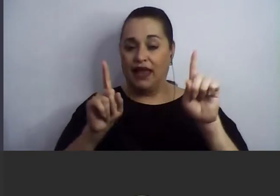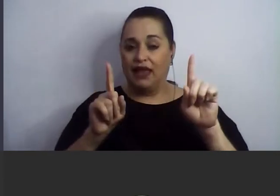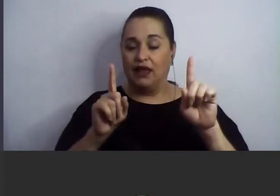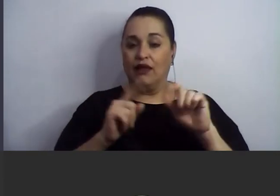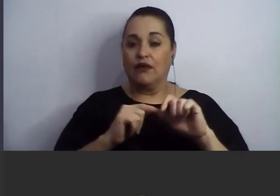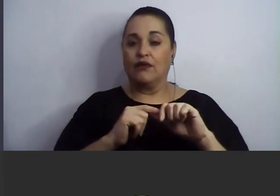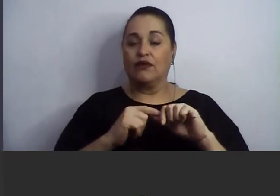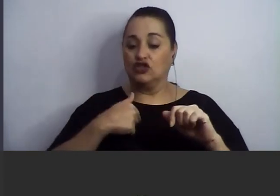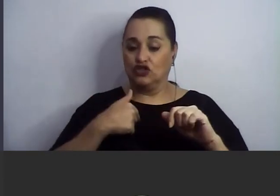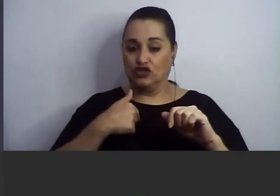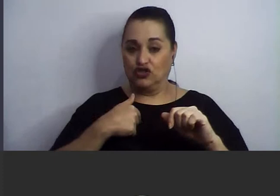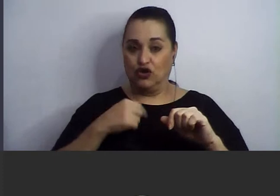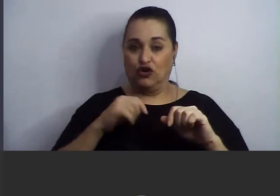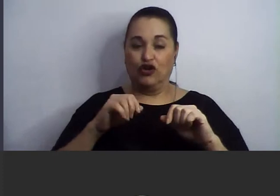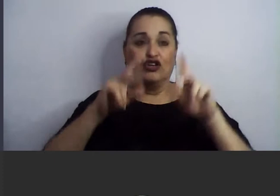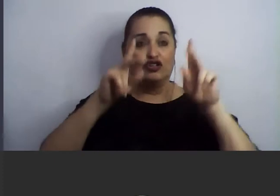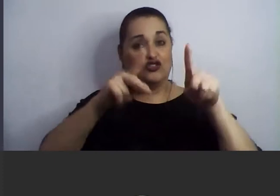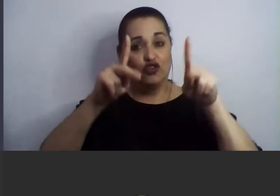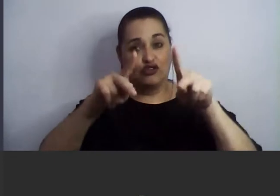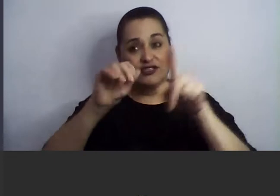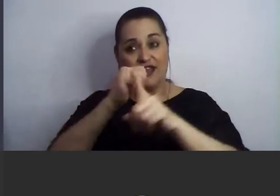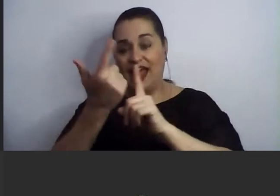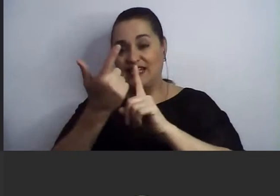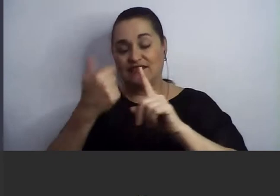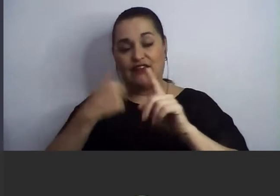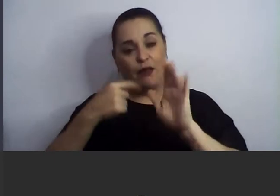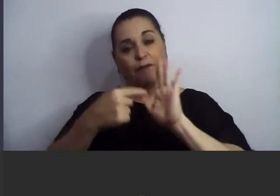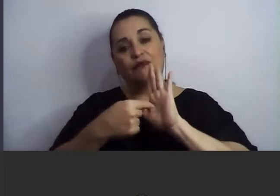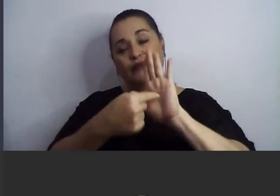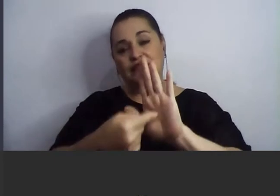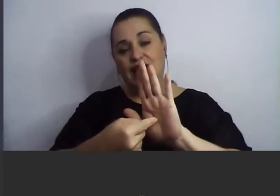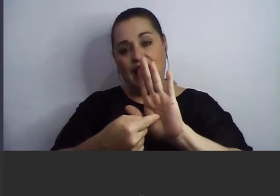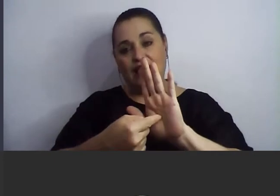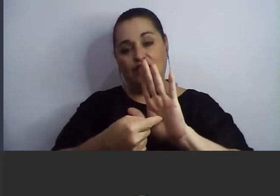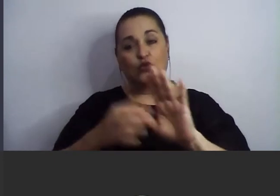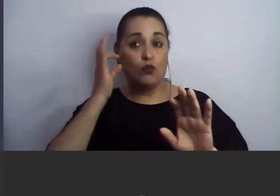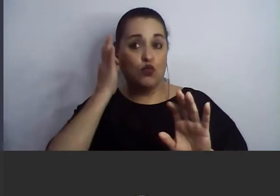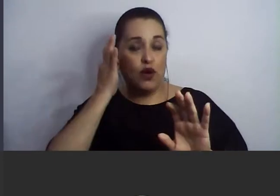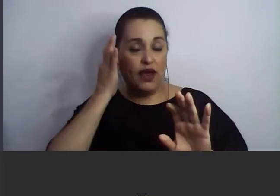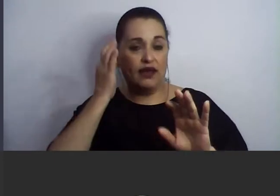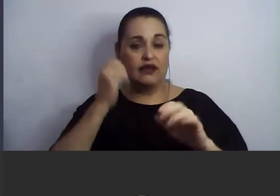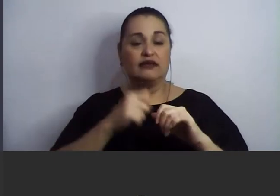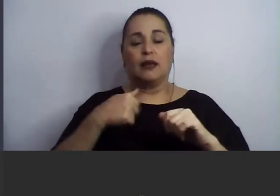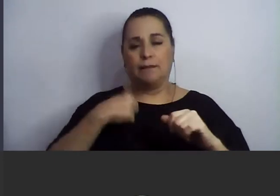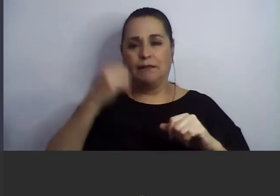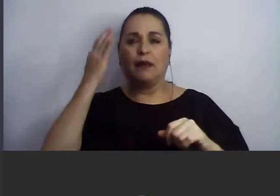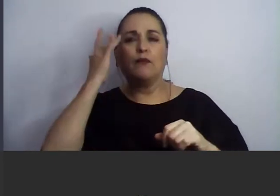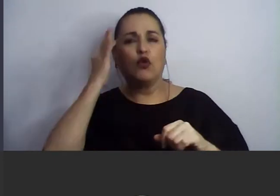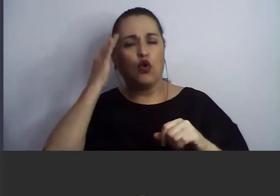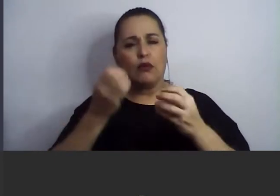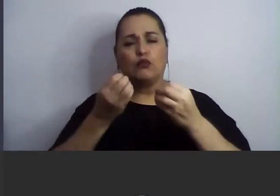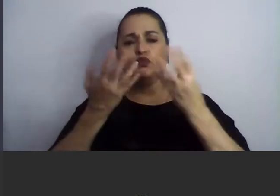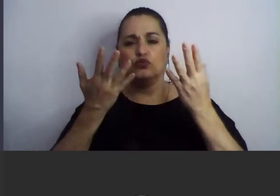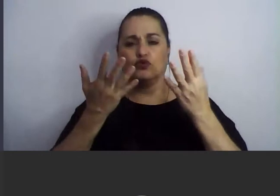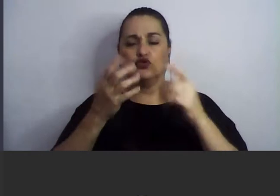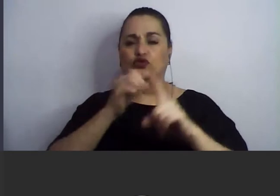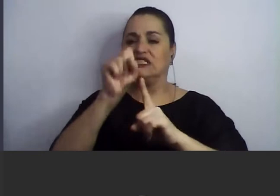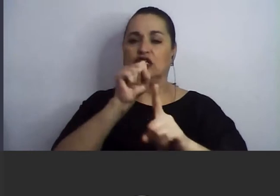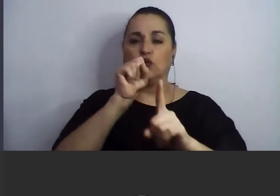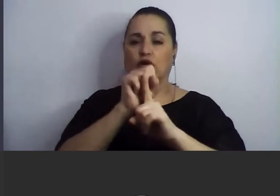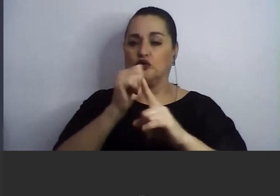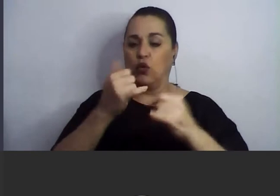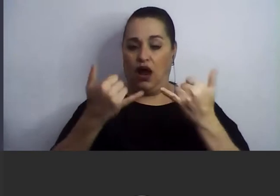siendo yo de la sociedad civil y representando a mujeres si me preocupa mucho la situación en la